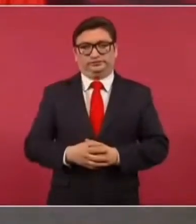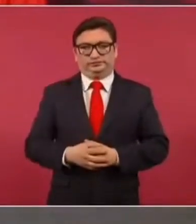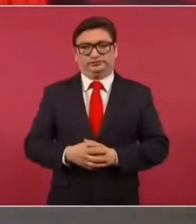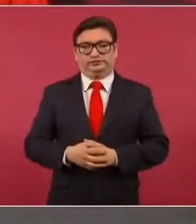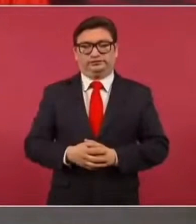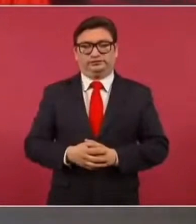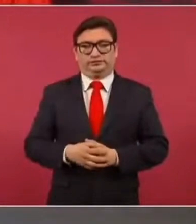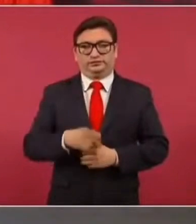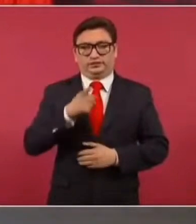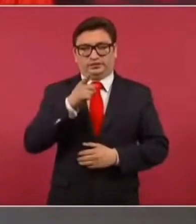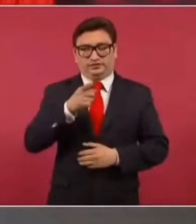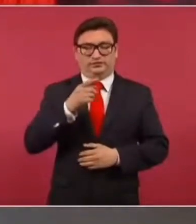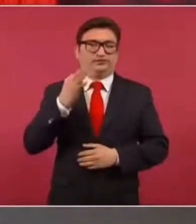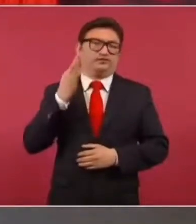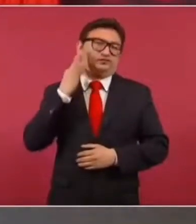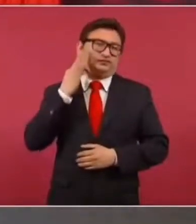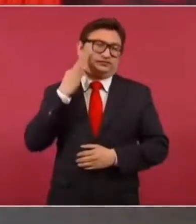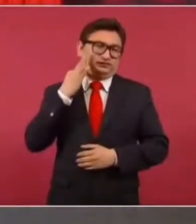a la Fiscalía